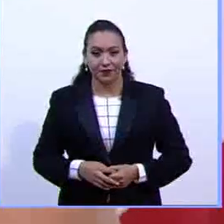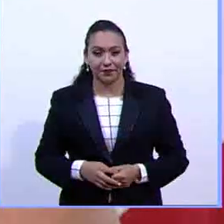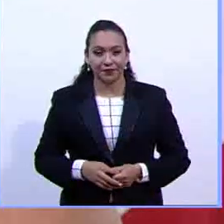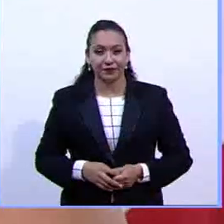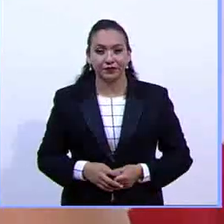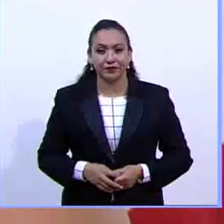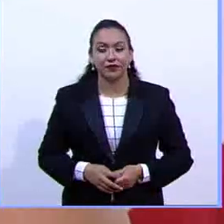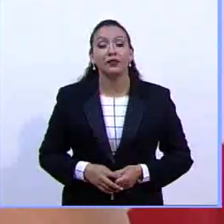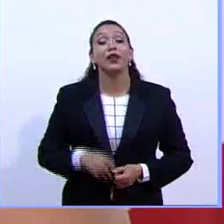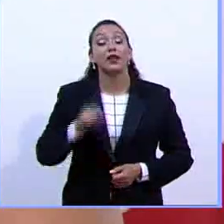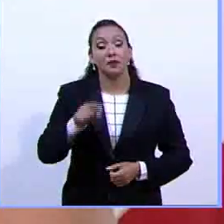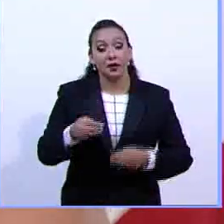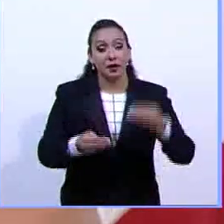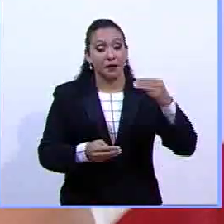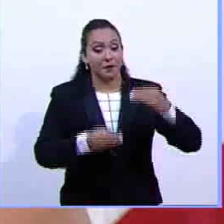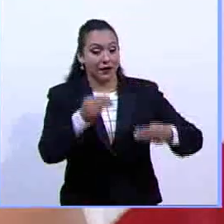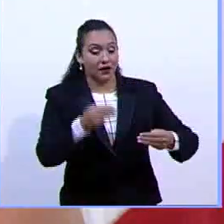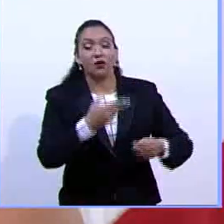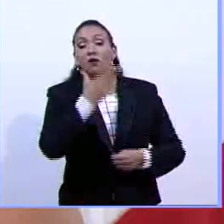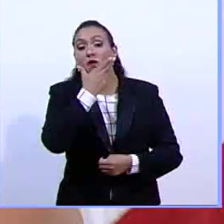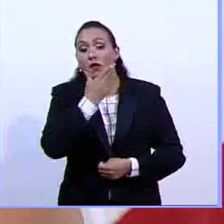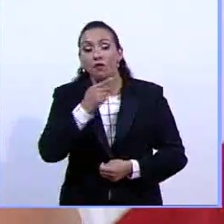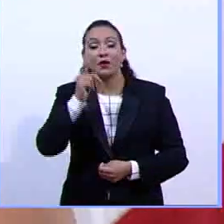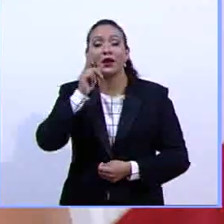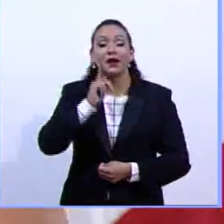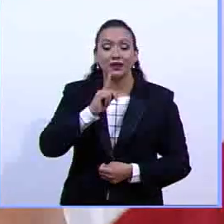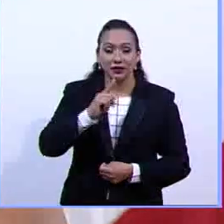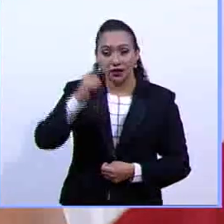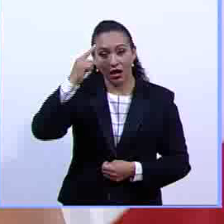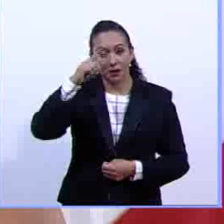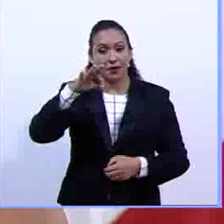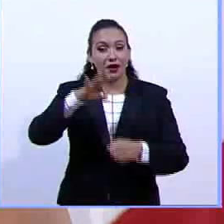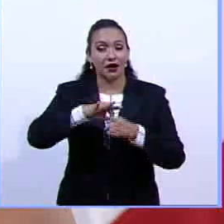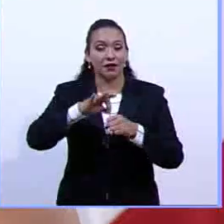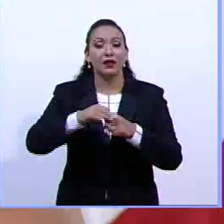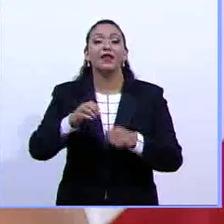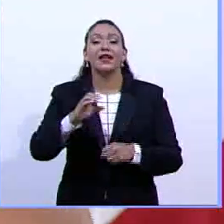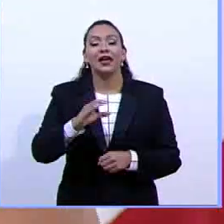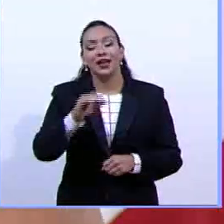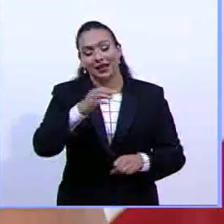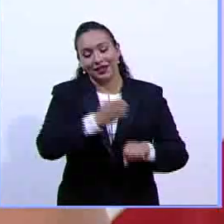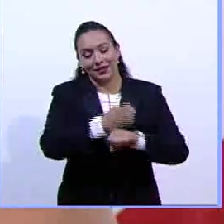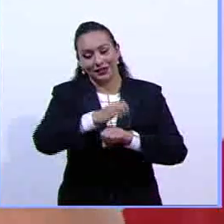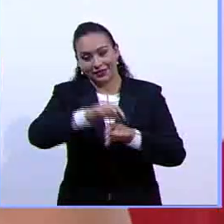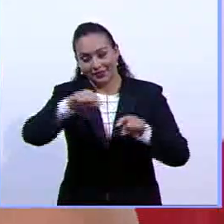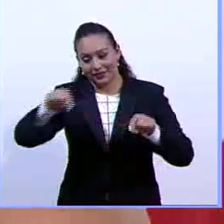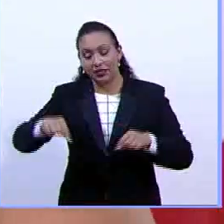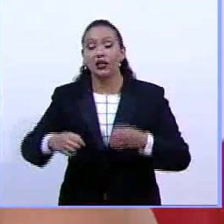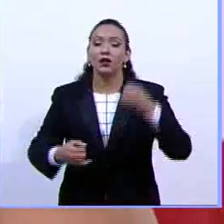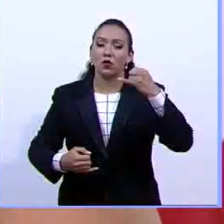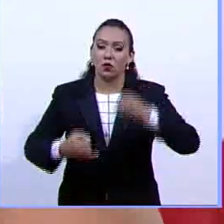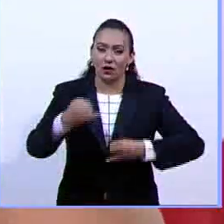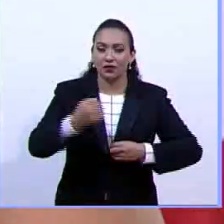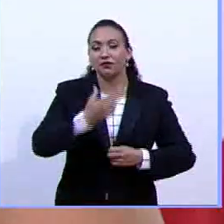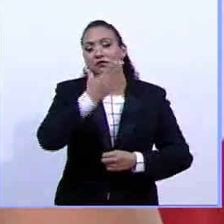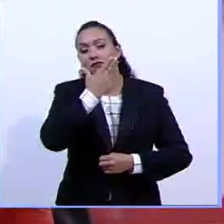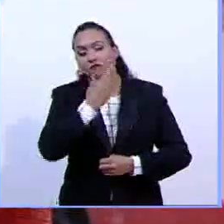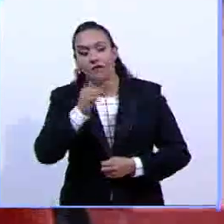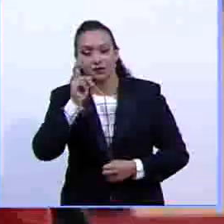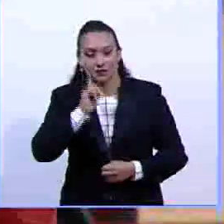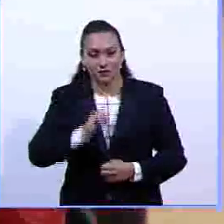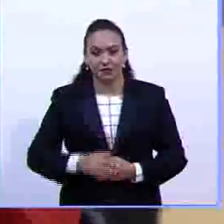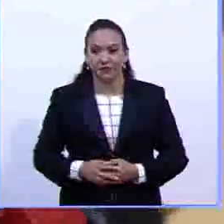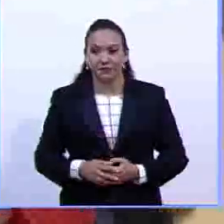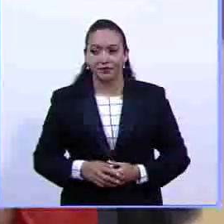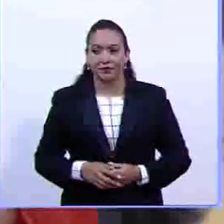Federación, magistradas y magistrados del Tribunal Colegiado de Circuito y juezas y jueces de distrito. Con